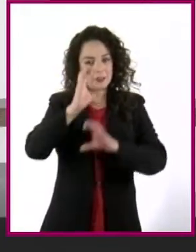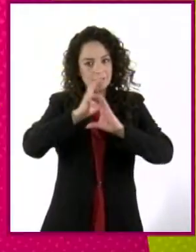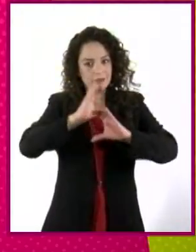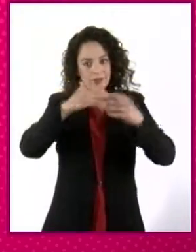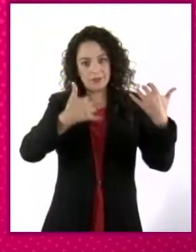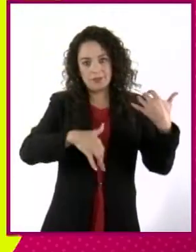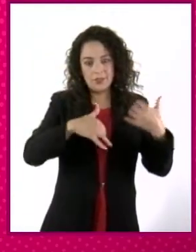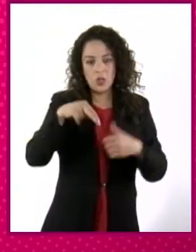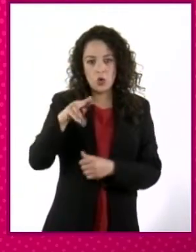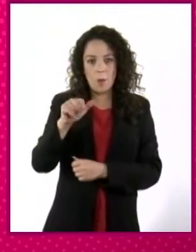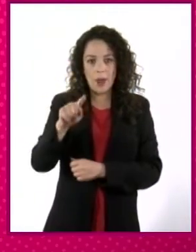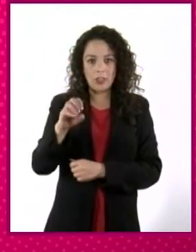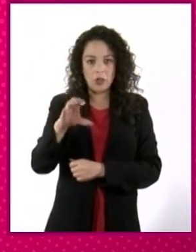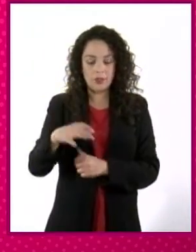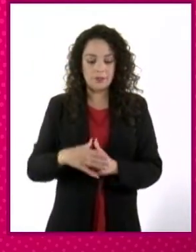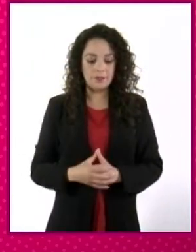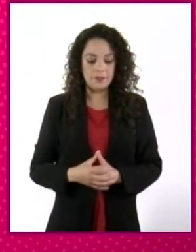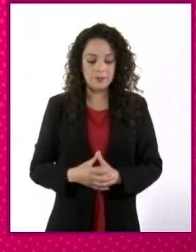escucharlo.